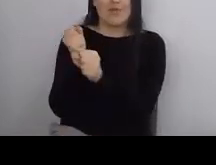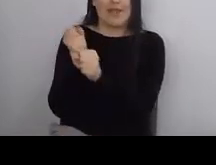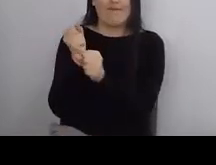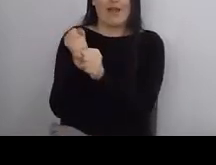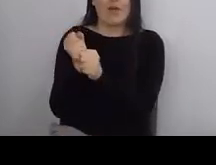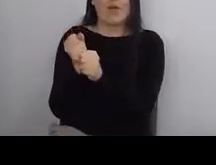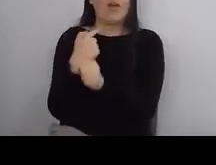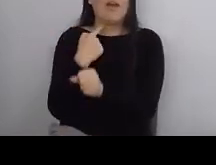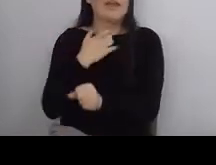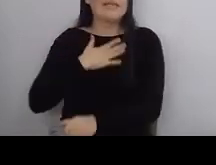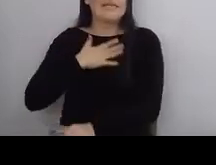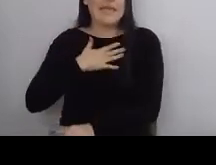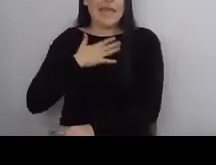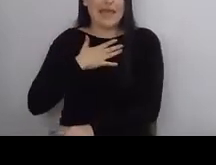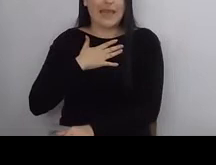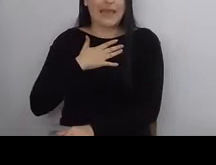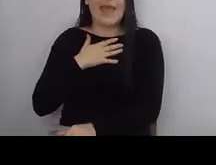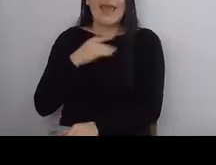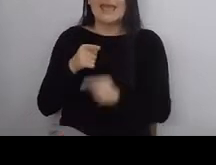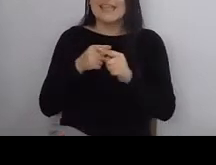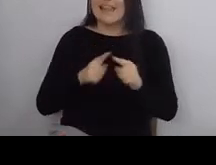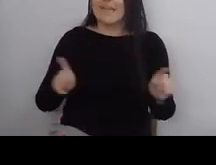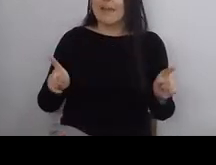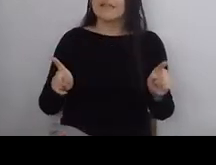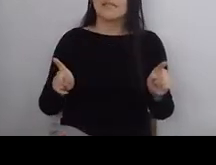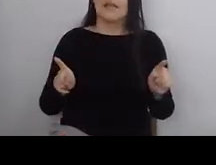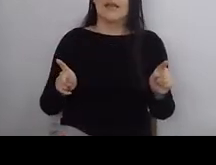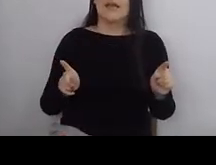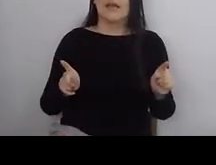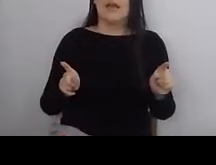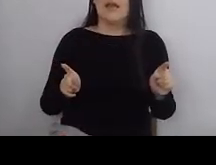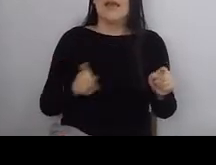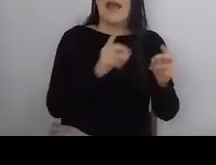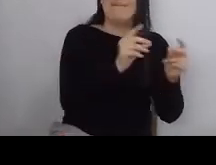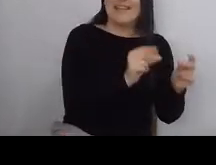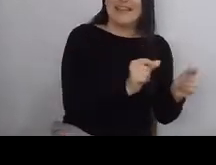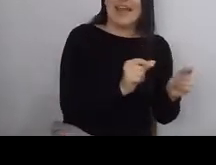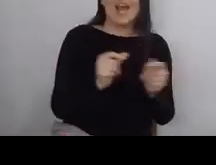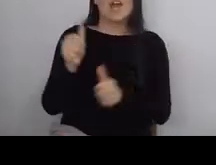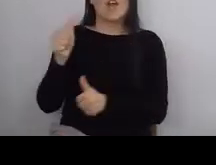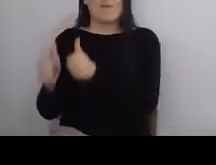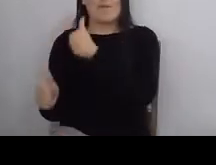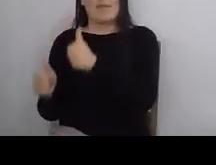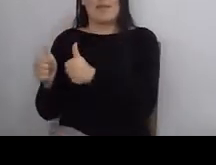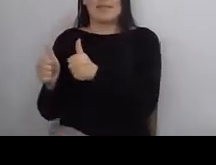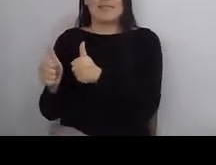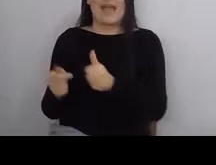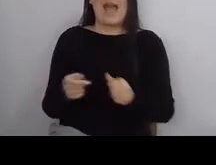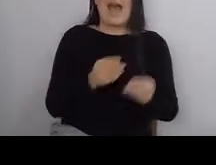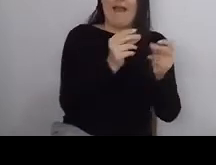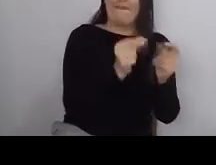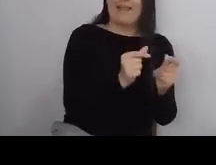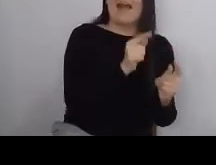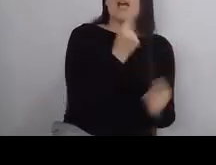espera, ¿ya? Esa es la diferencia. Vuelvo a la diferencia entre habilidad y competencia. La habilidad es algo más individual,